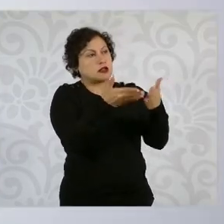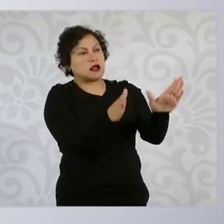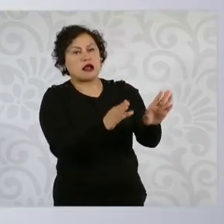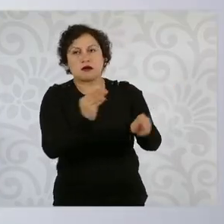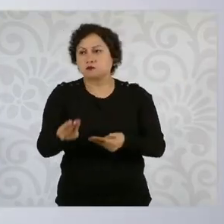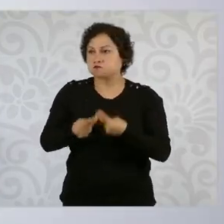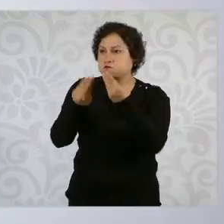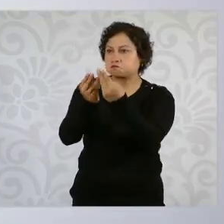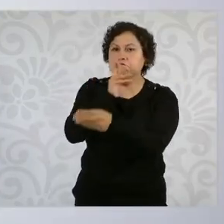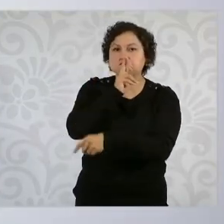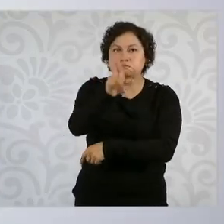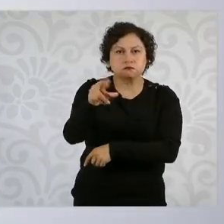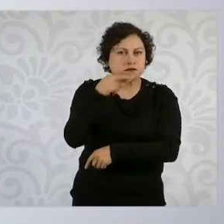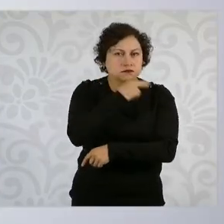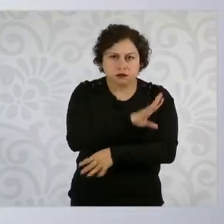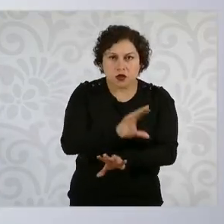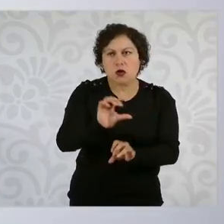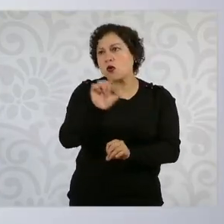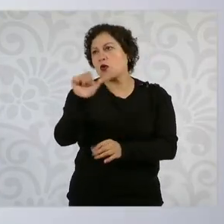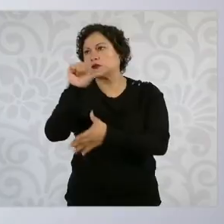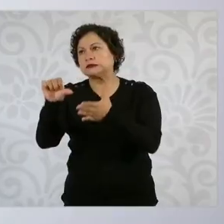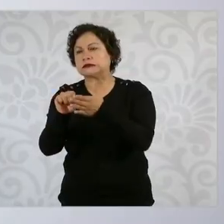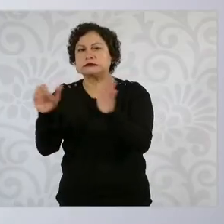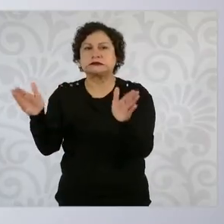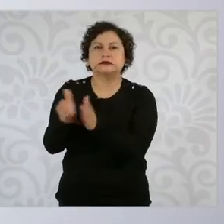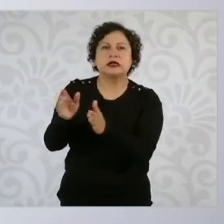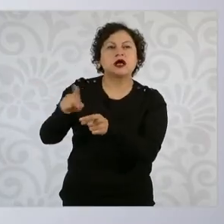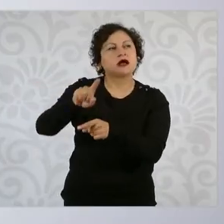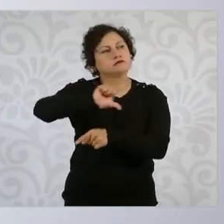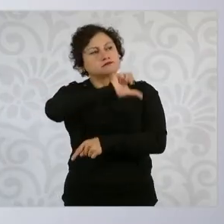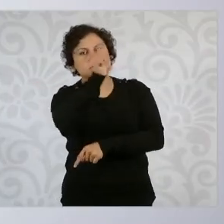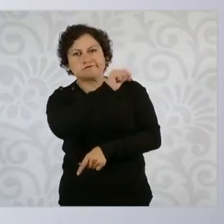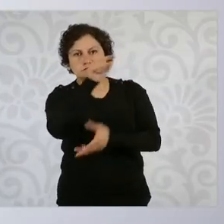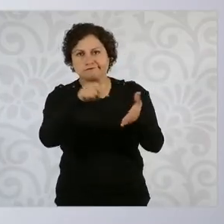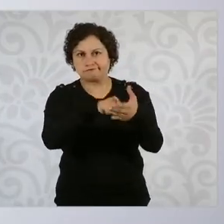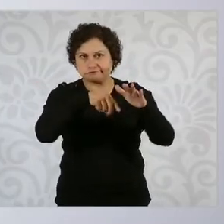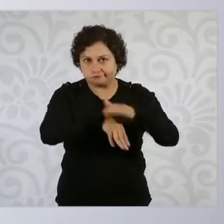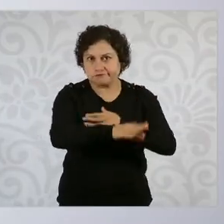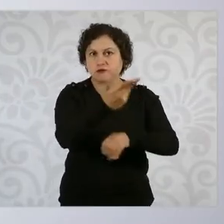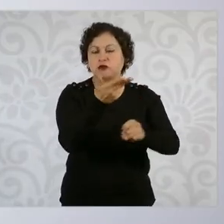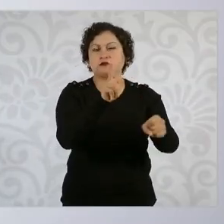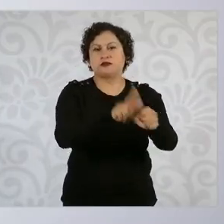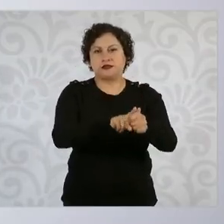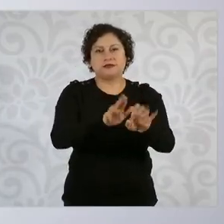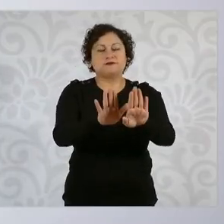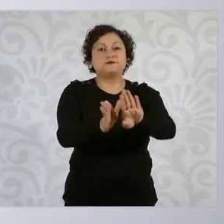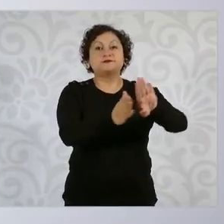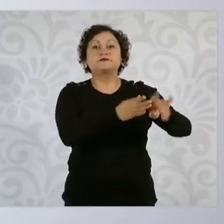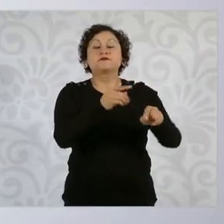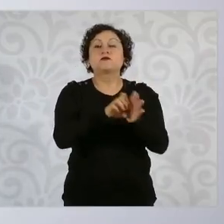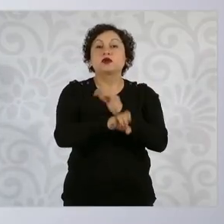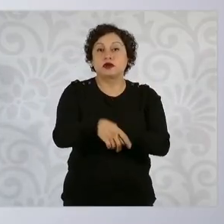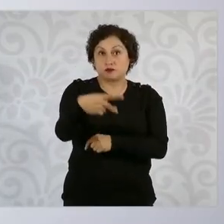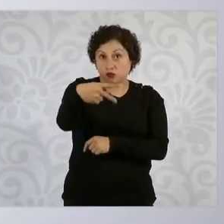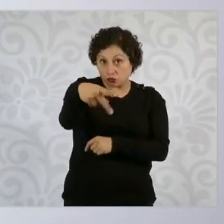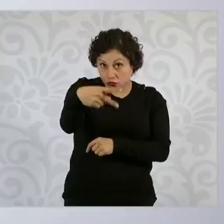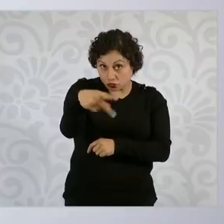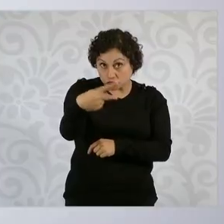¿Qué es lo que se trabajó para, previo a que se pueda firmar ese convenio y que alguien, por ejemplo, su caso, que tiene seguridad social